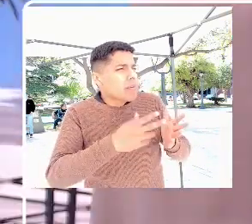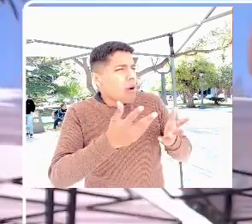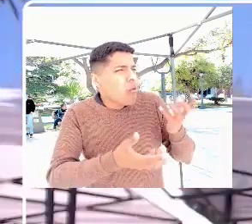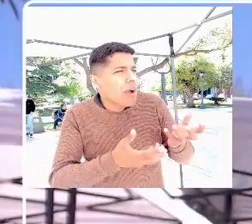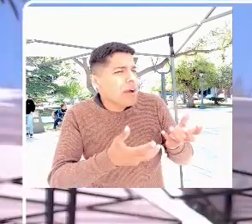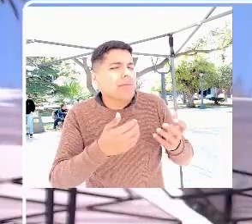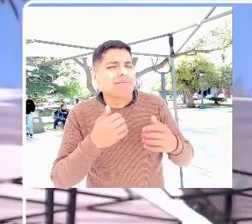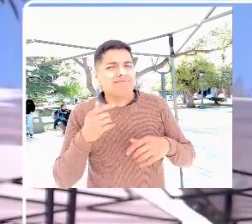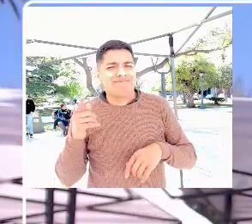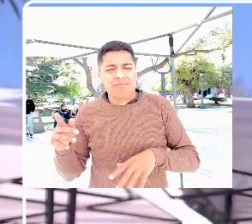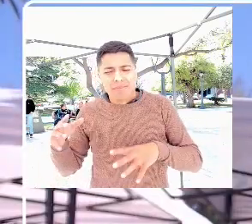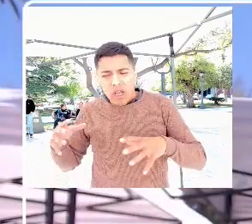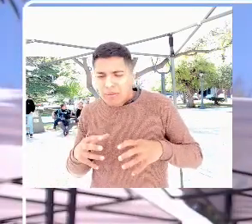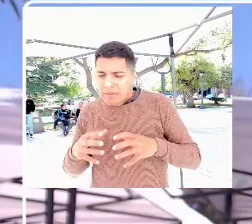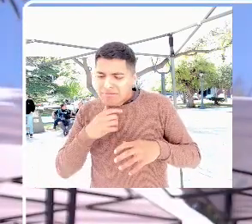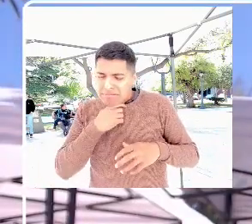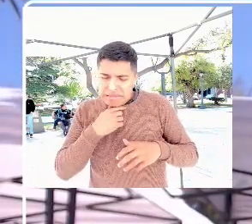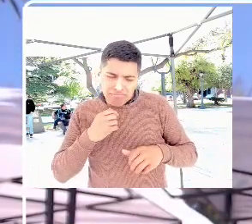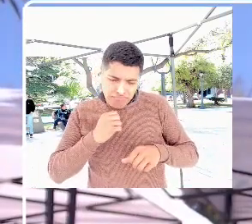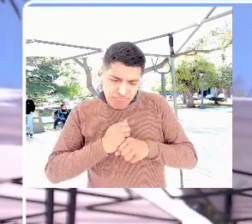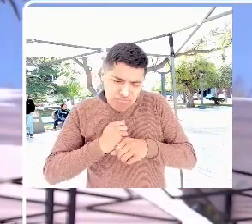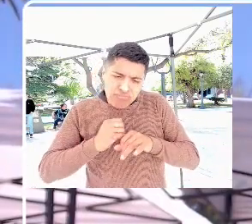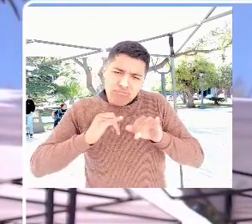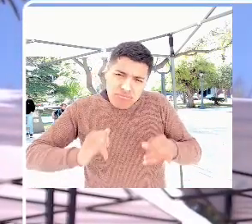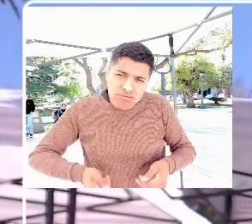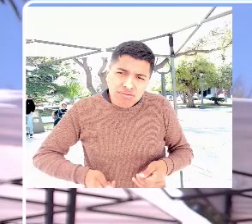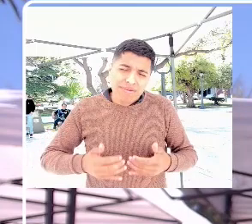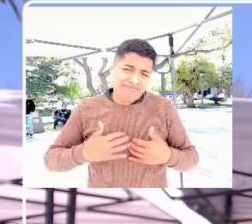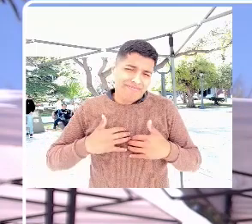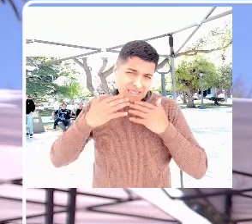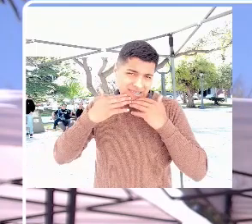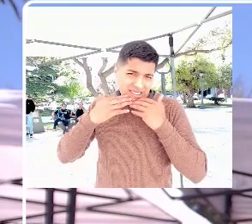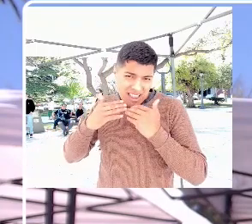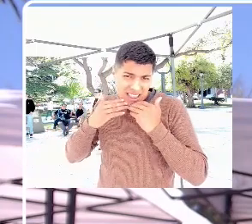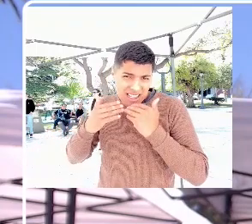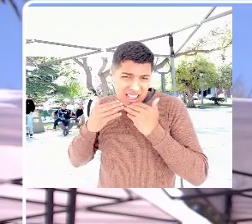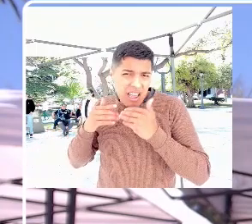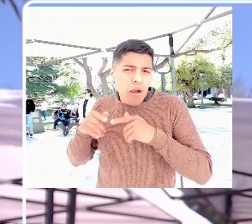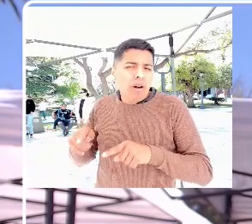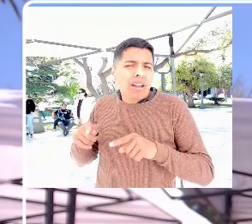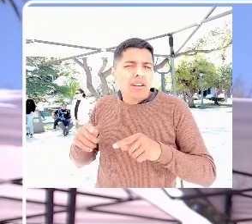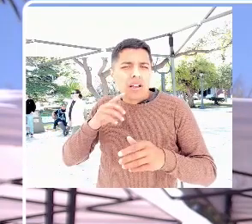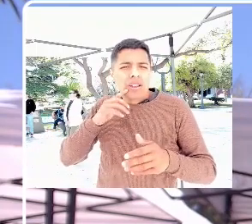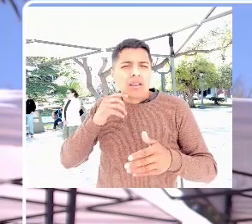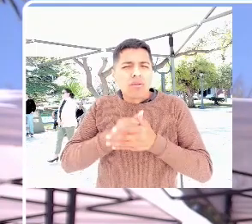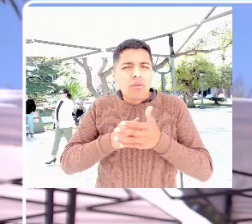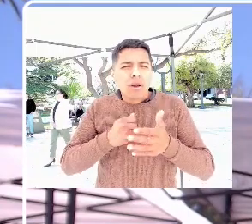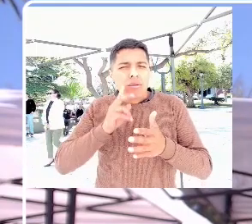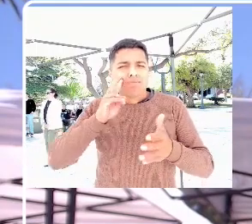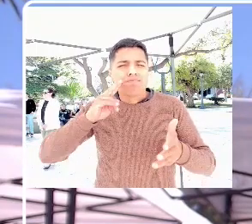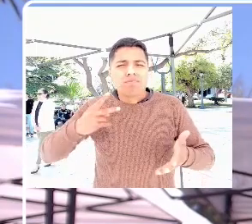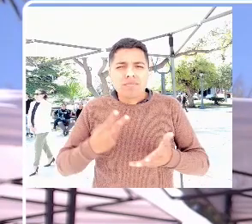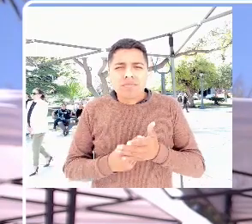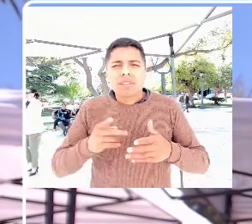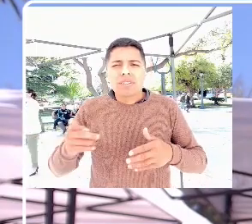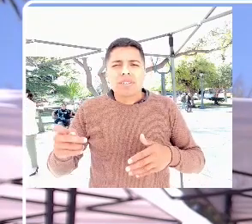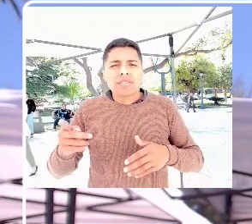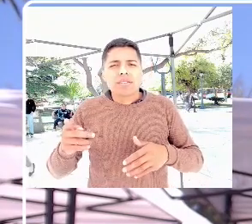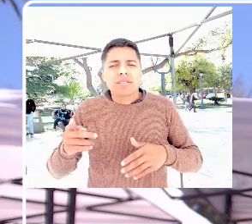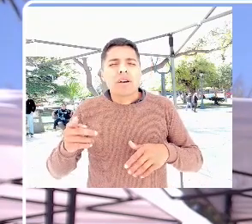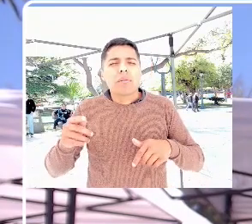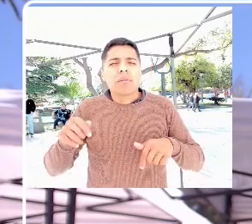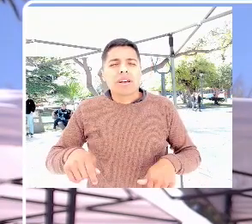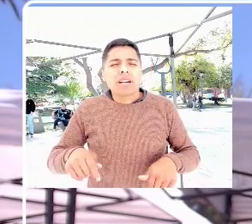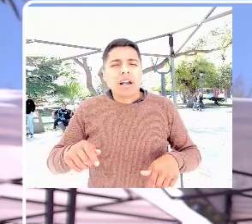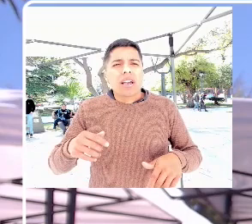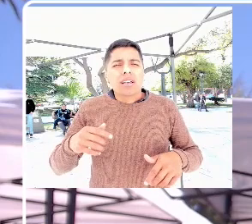podamos evitar víctimas fatales es un esfuerzo y un reconocimiento, porque no solamente cumplen con su deber, sino